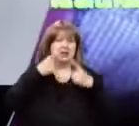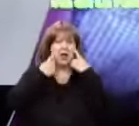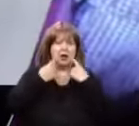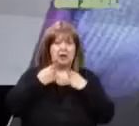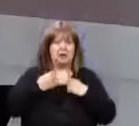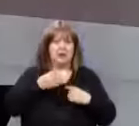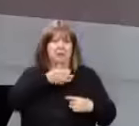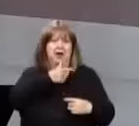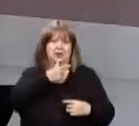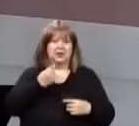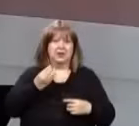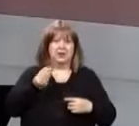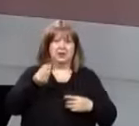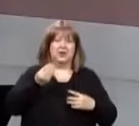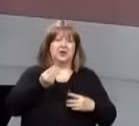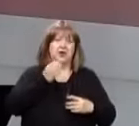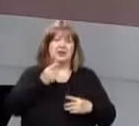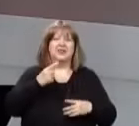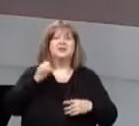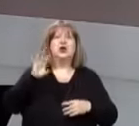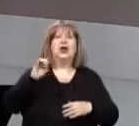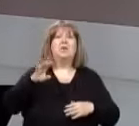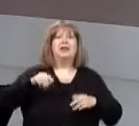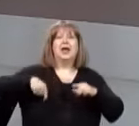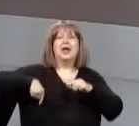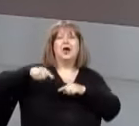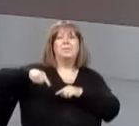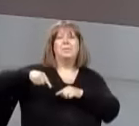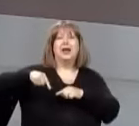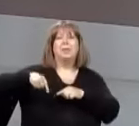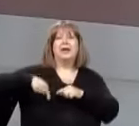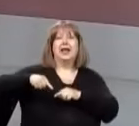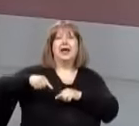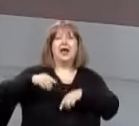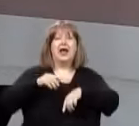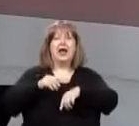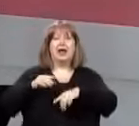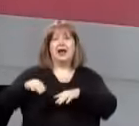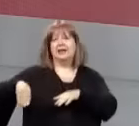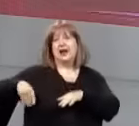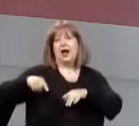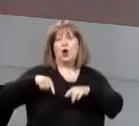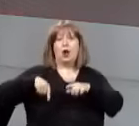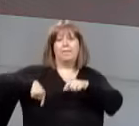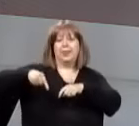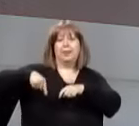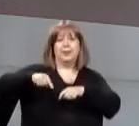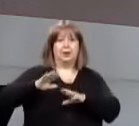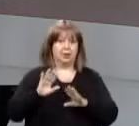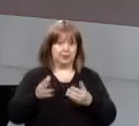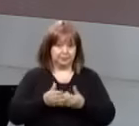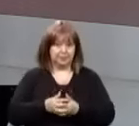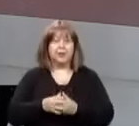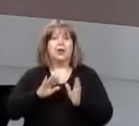esta mujer, que solamente dice que le dio unas pataditas en la cola. Bueno, parece que no fue tan así. Bueno, ¿qué